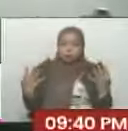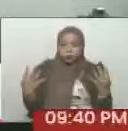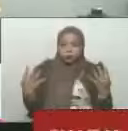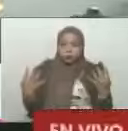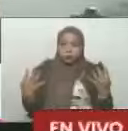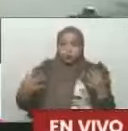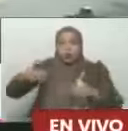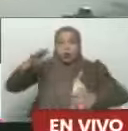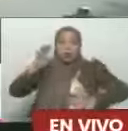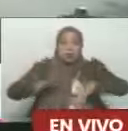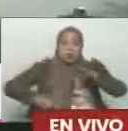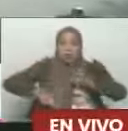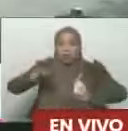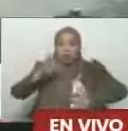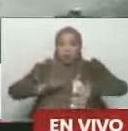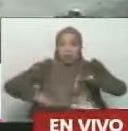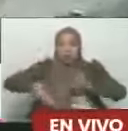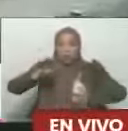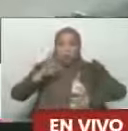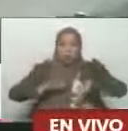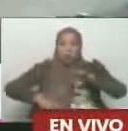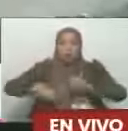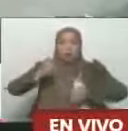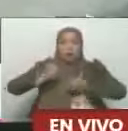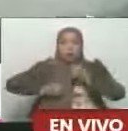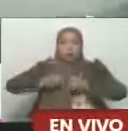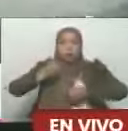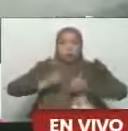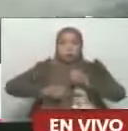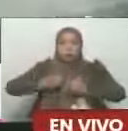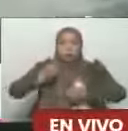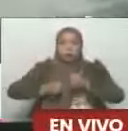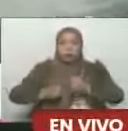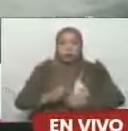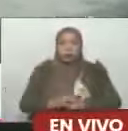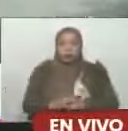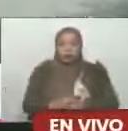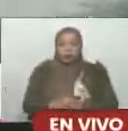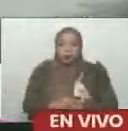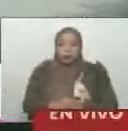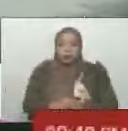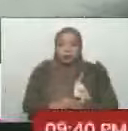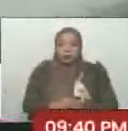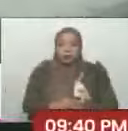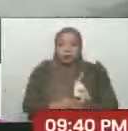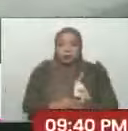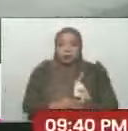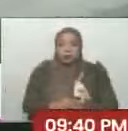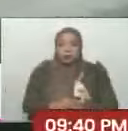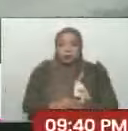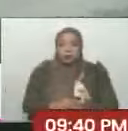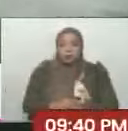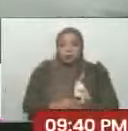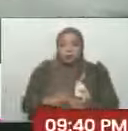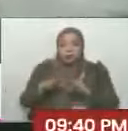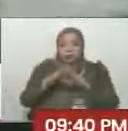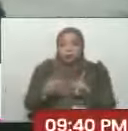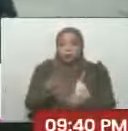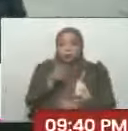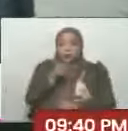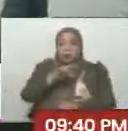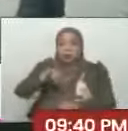Bueno, que suenen los tambores, que suenen las maracas. Ahí, agachadito, agachadito. Agachadito,